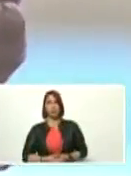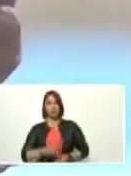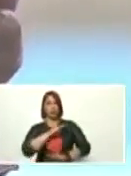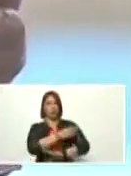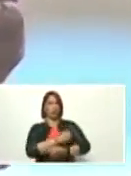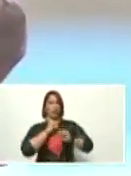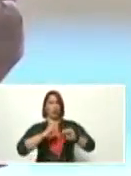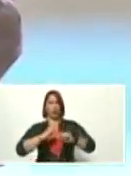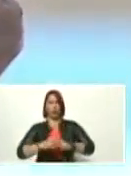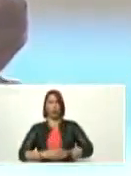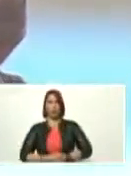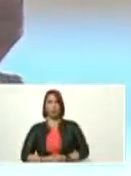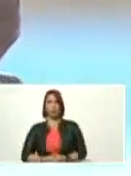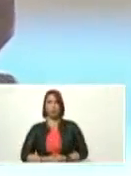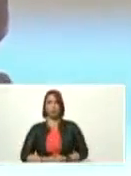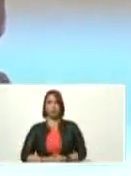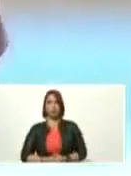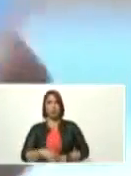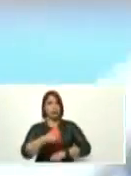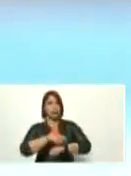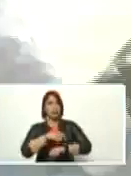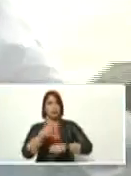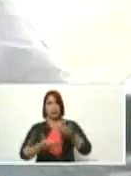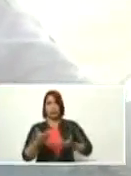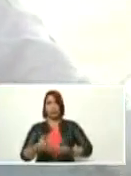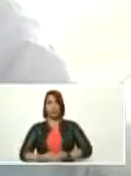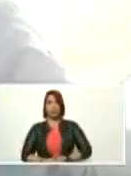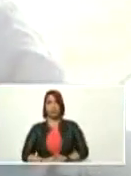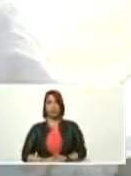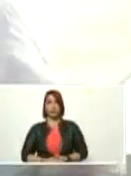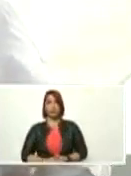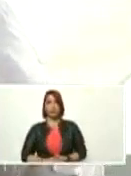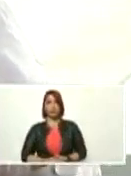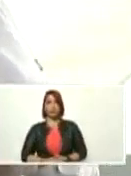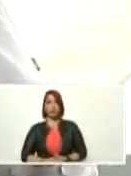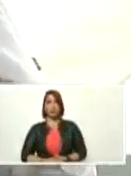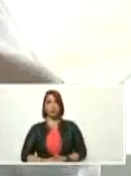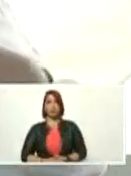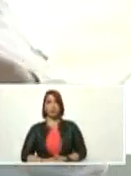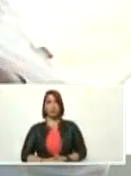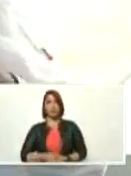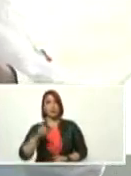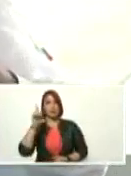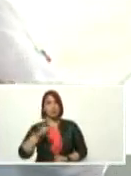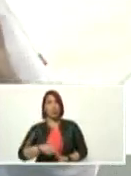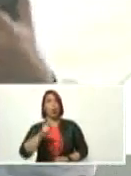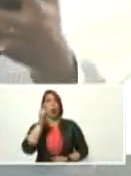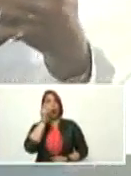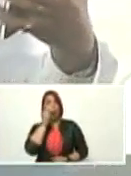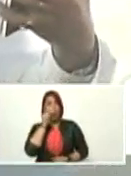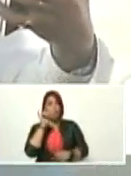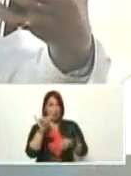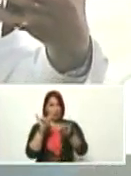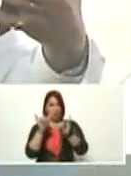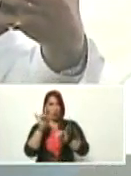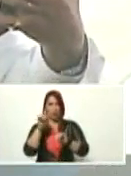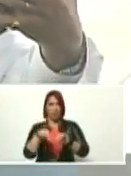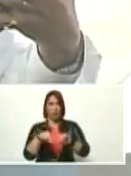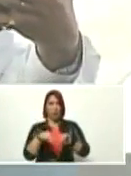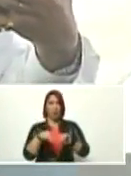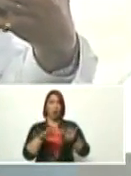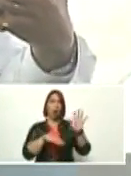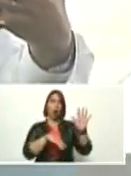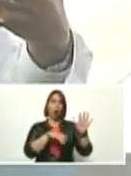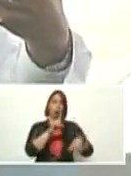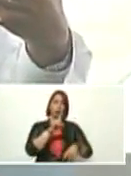¿verdad? Tiempos del incendio. José Roberto Duque también, del 11